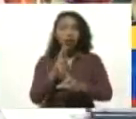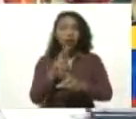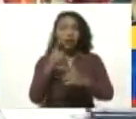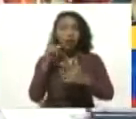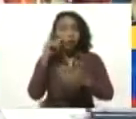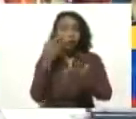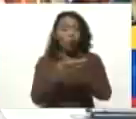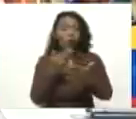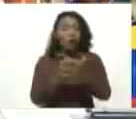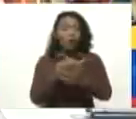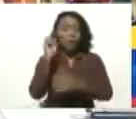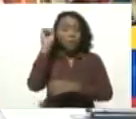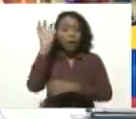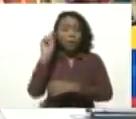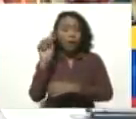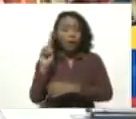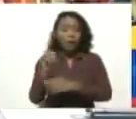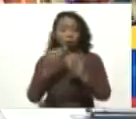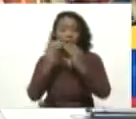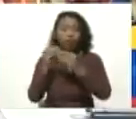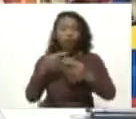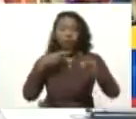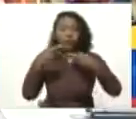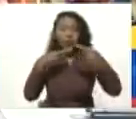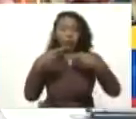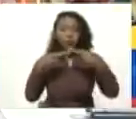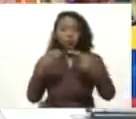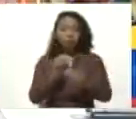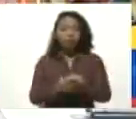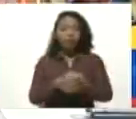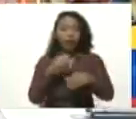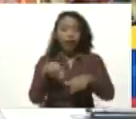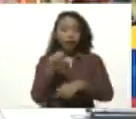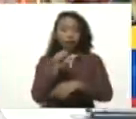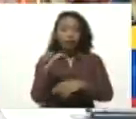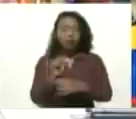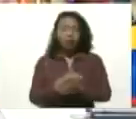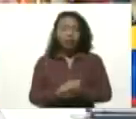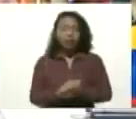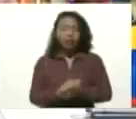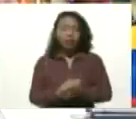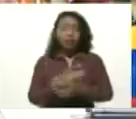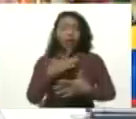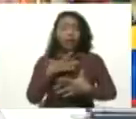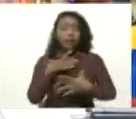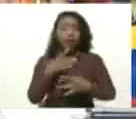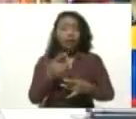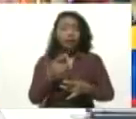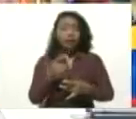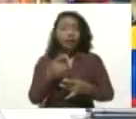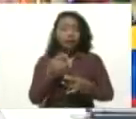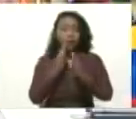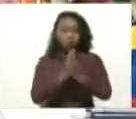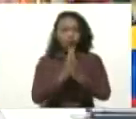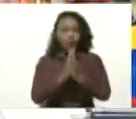prueba del semáforo en restaurantes esta semana. Interesantísimo. Por